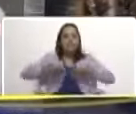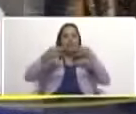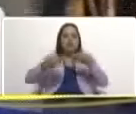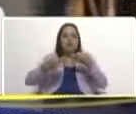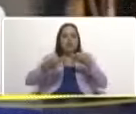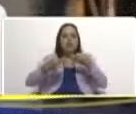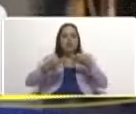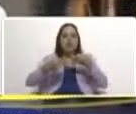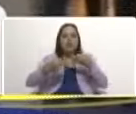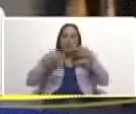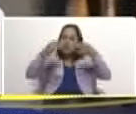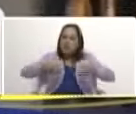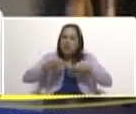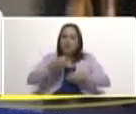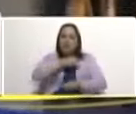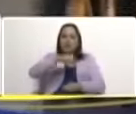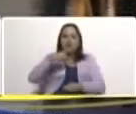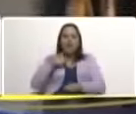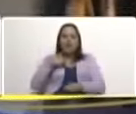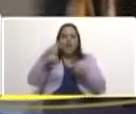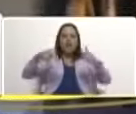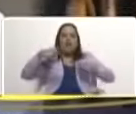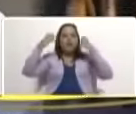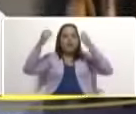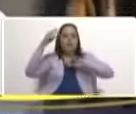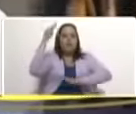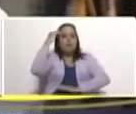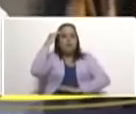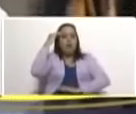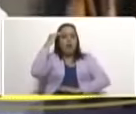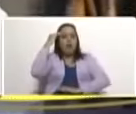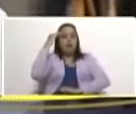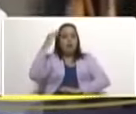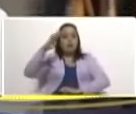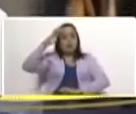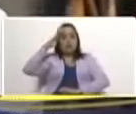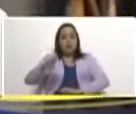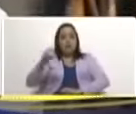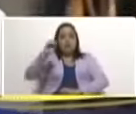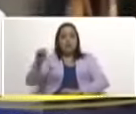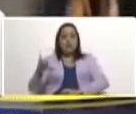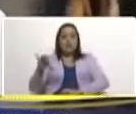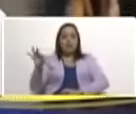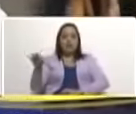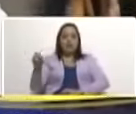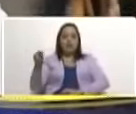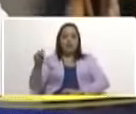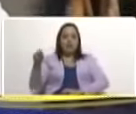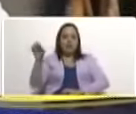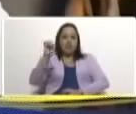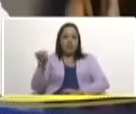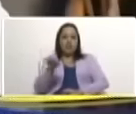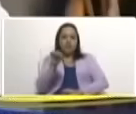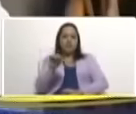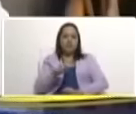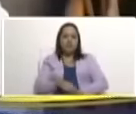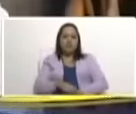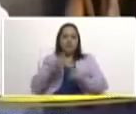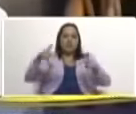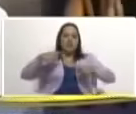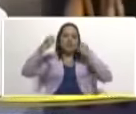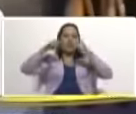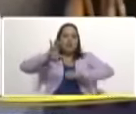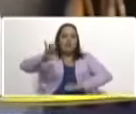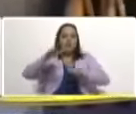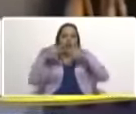para siempre nuestra. ¡Que viva la memoria del general Domingo Antonio Cifonte! ¡Que viva la